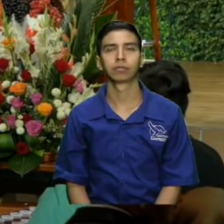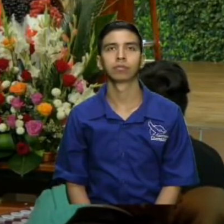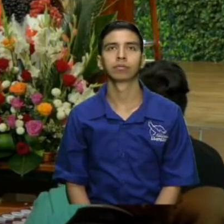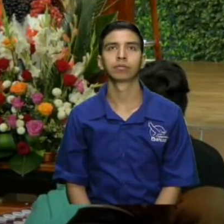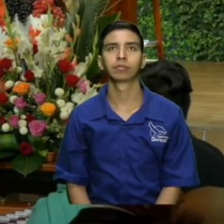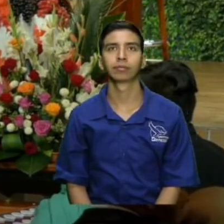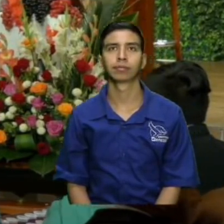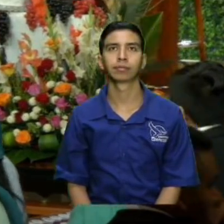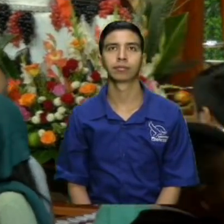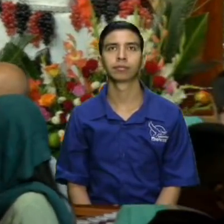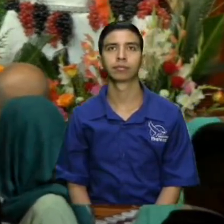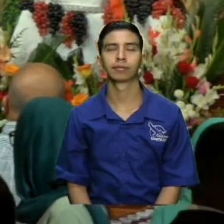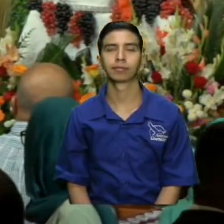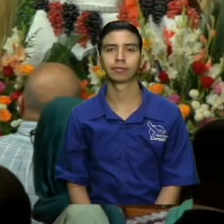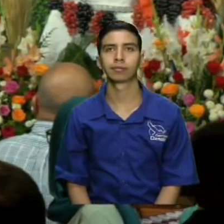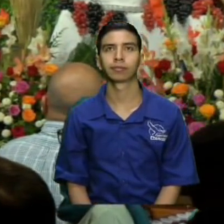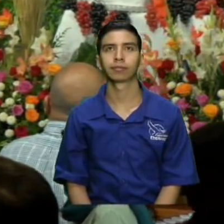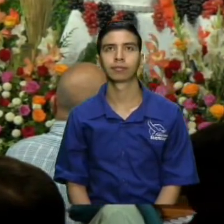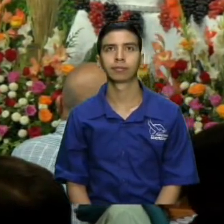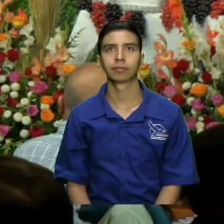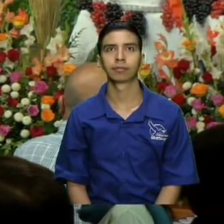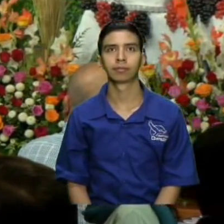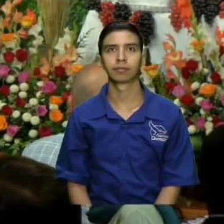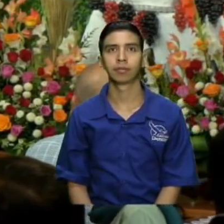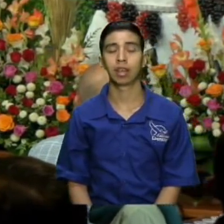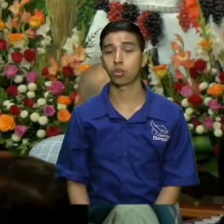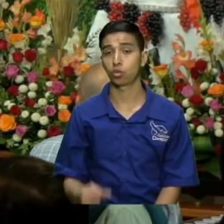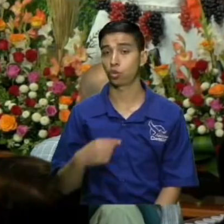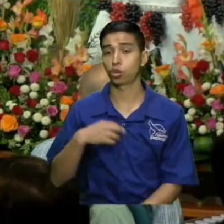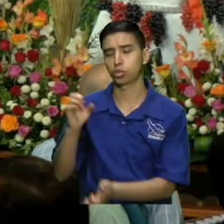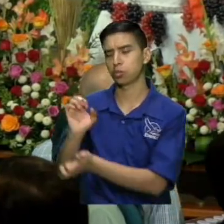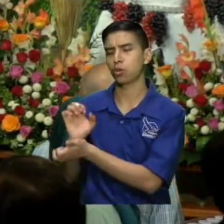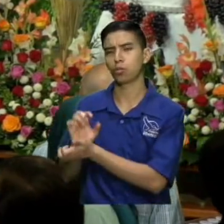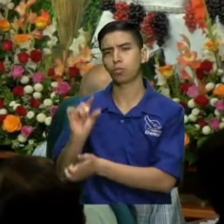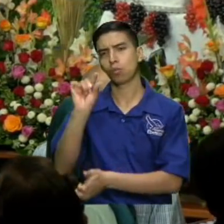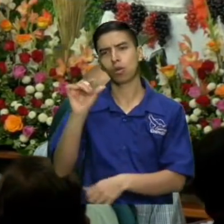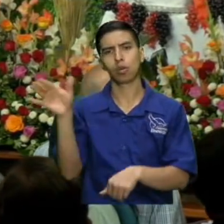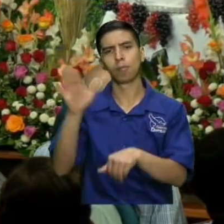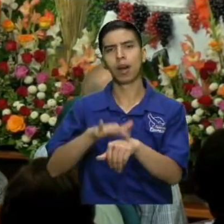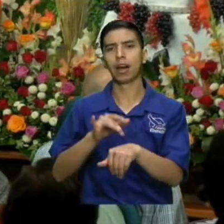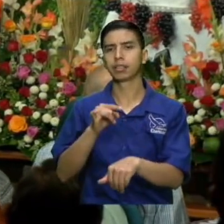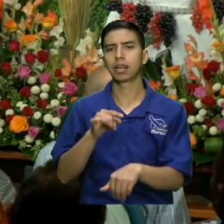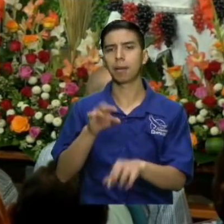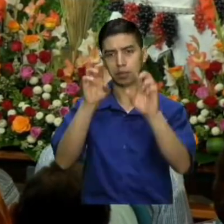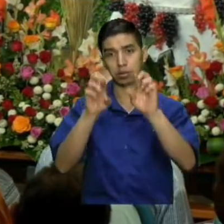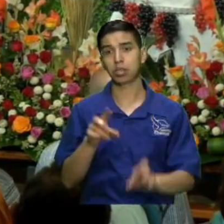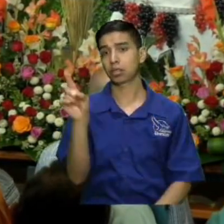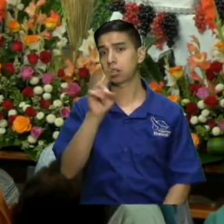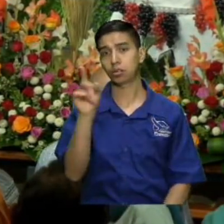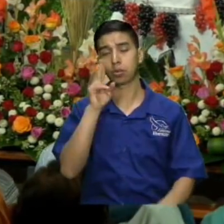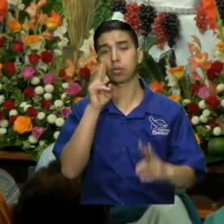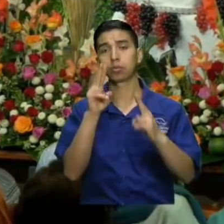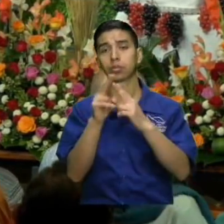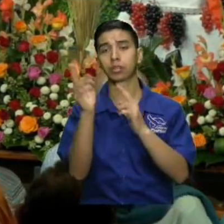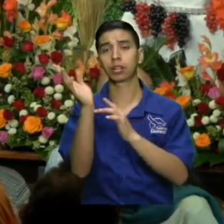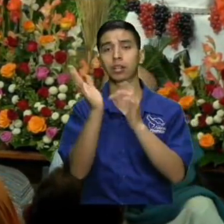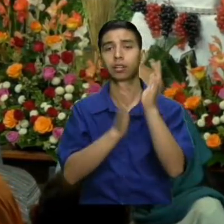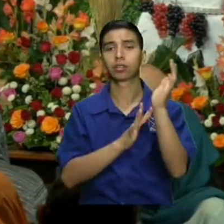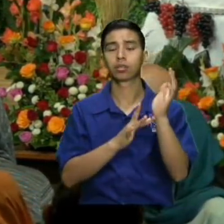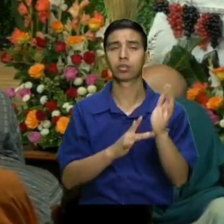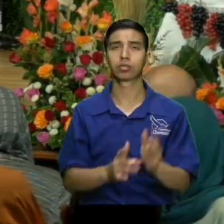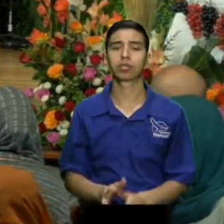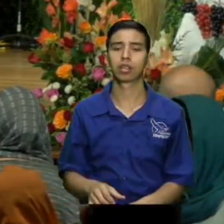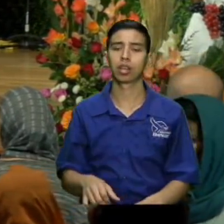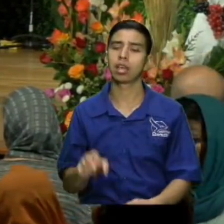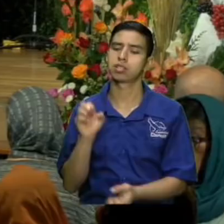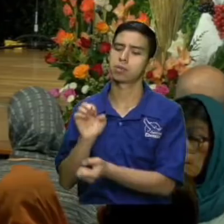No. Todavía estamos esperando acá. No estamos saliendo de acá. Sí, esto. Y